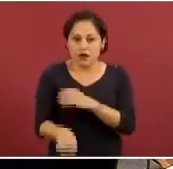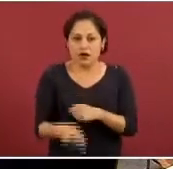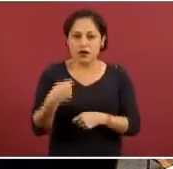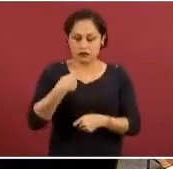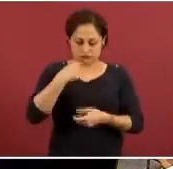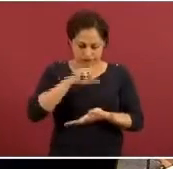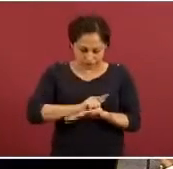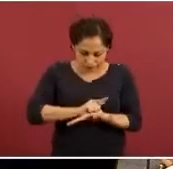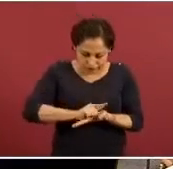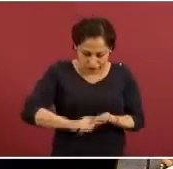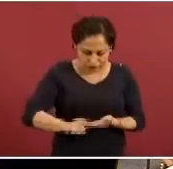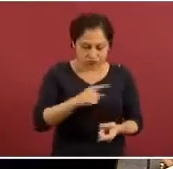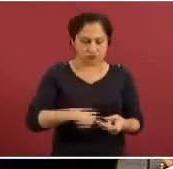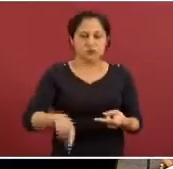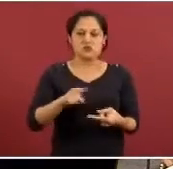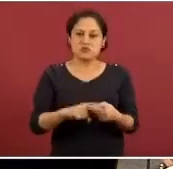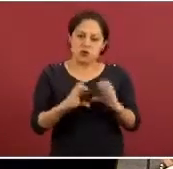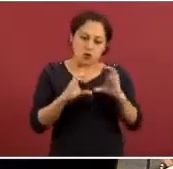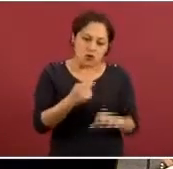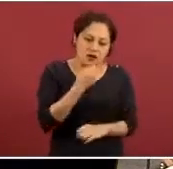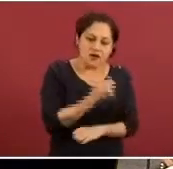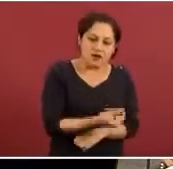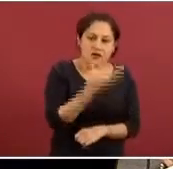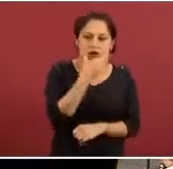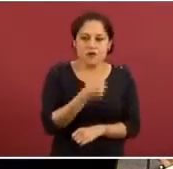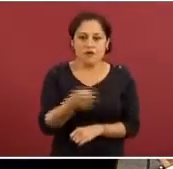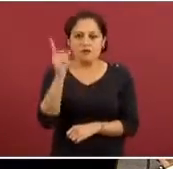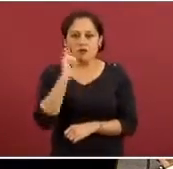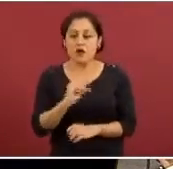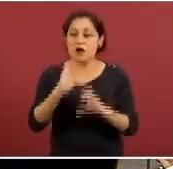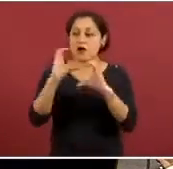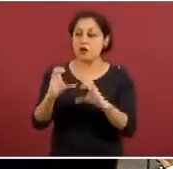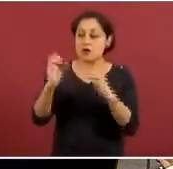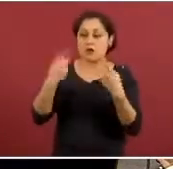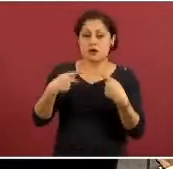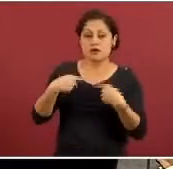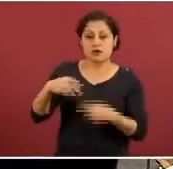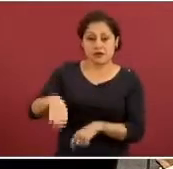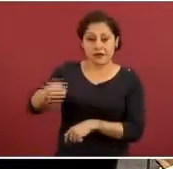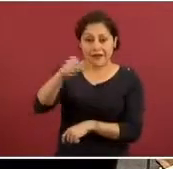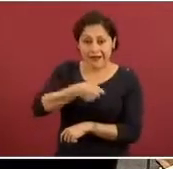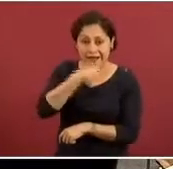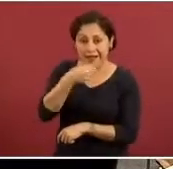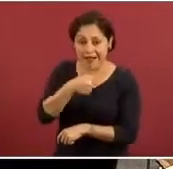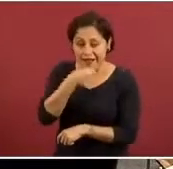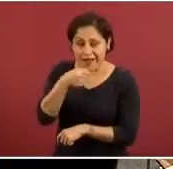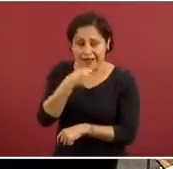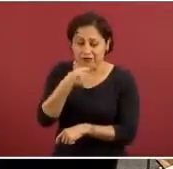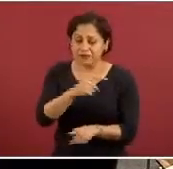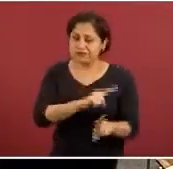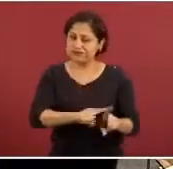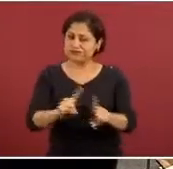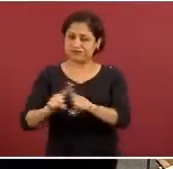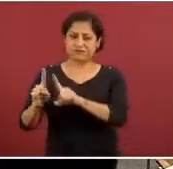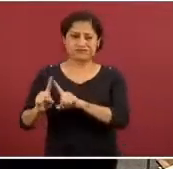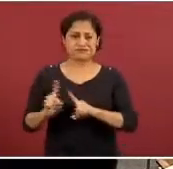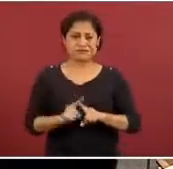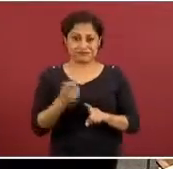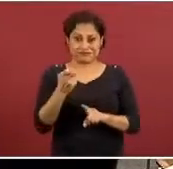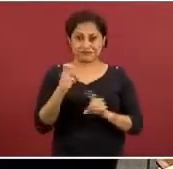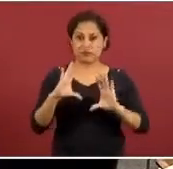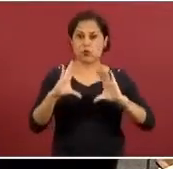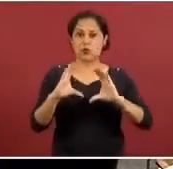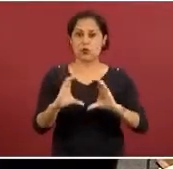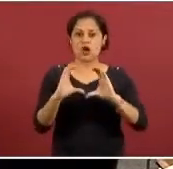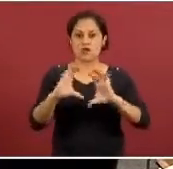el cuidado de los niños y las niñas, el cuidado de los adultos mayores, que tanto estamos hablando en estos días. La siguiente, por